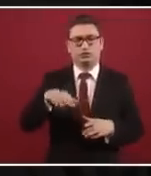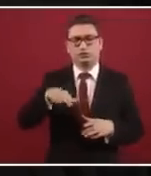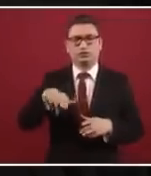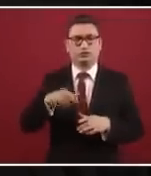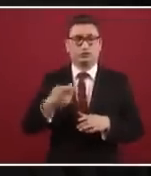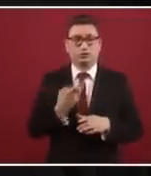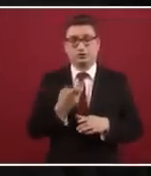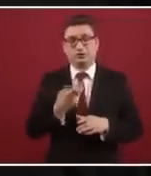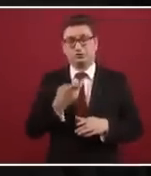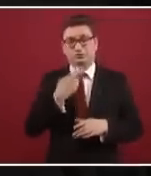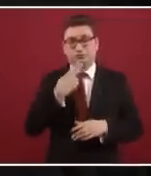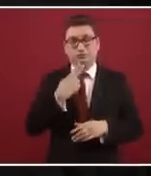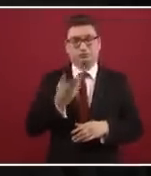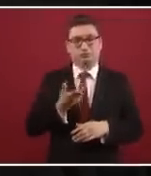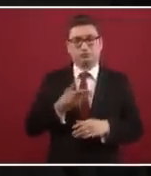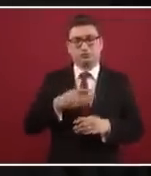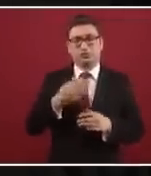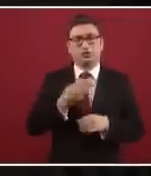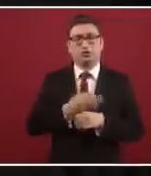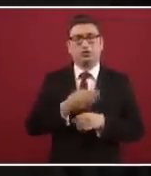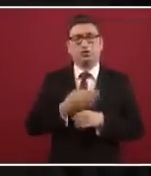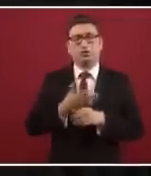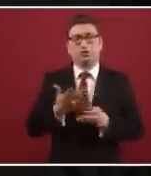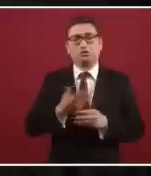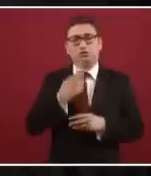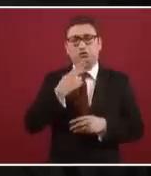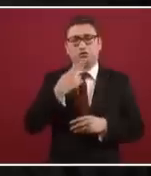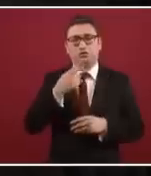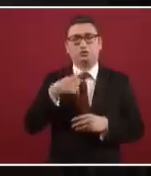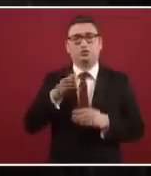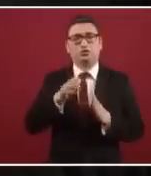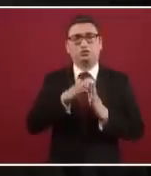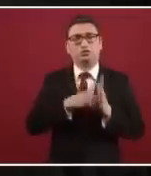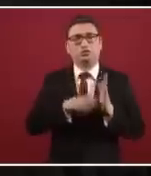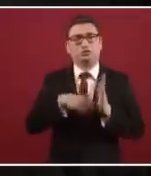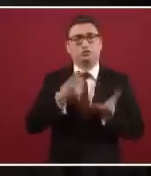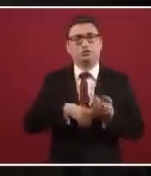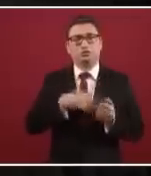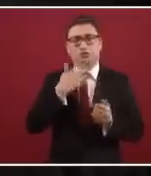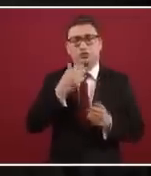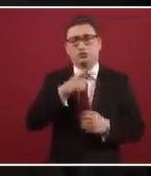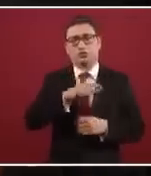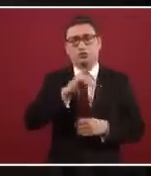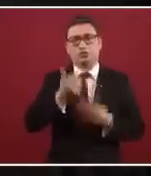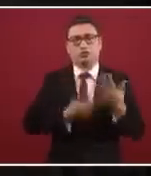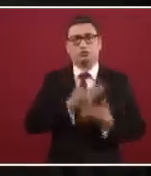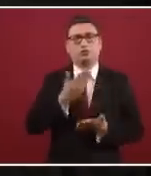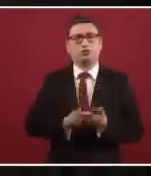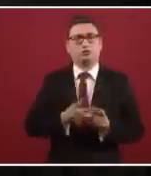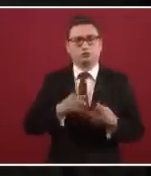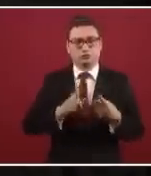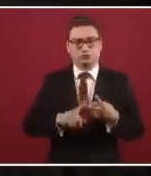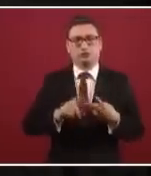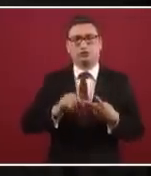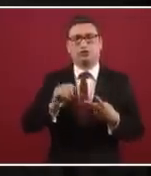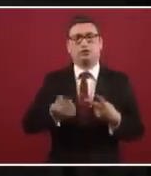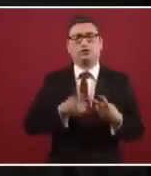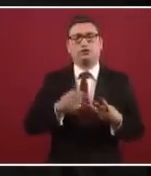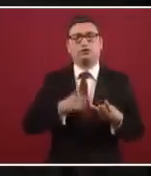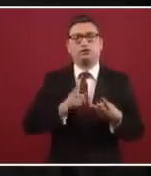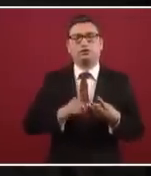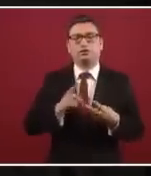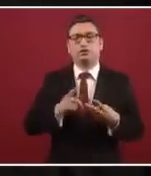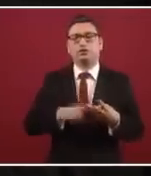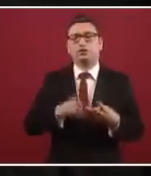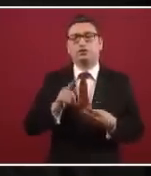método no está vigente porque no se contemplan los estatutos. ¿Tiene usted alguna otra propuesta? Y segundo, ¿qué responde a las